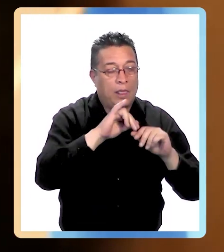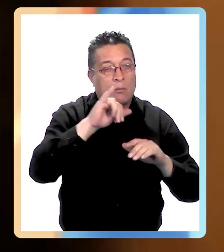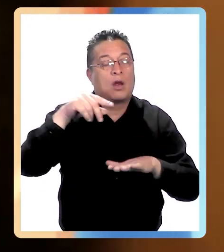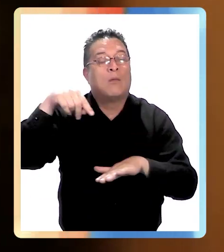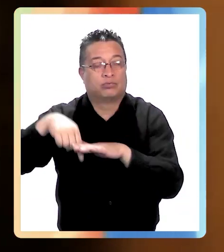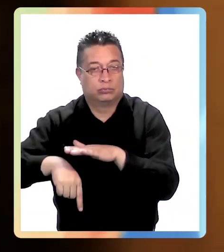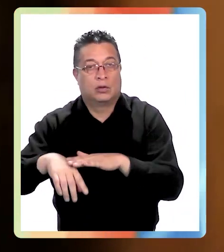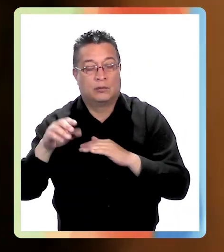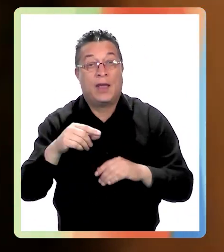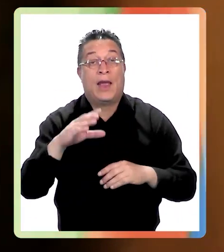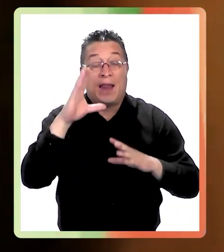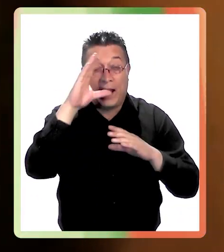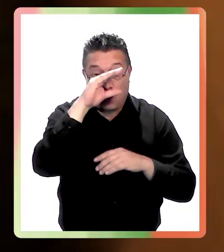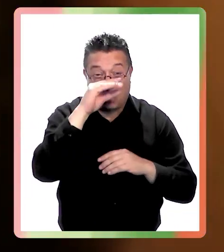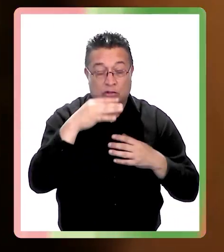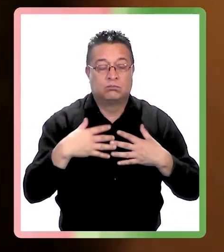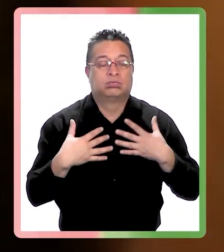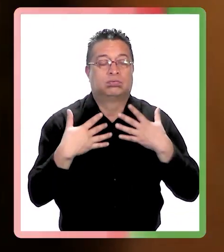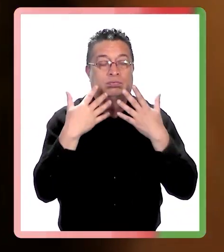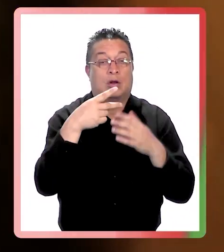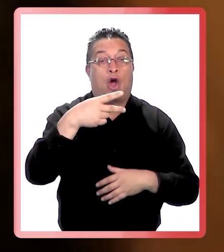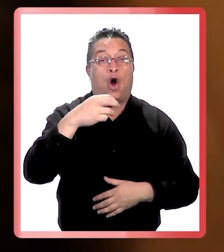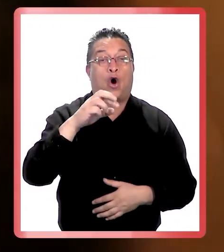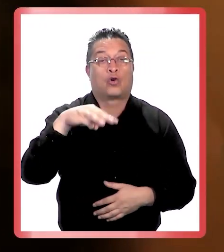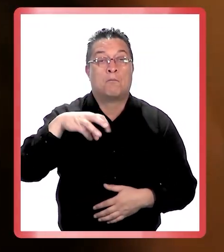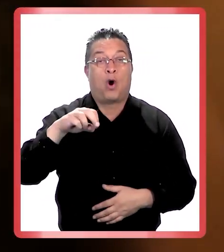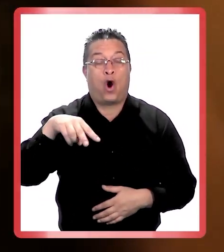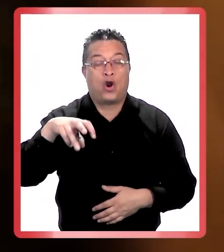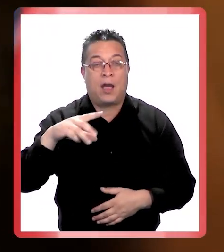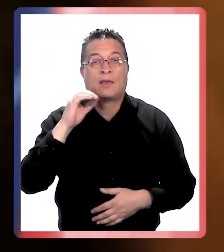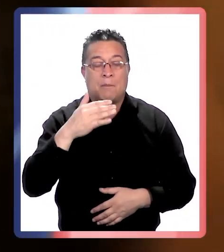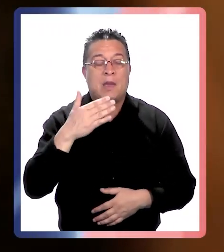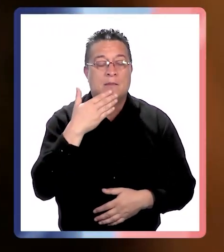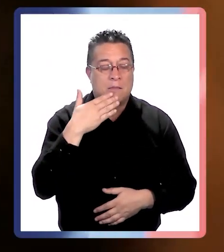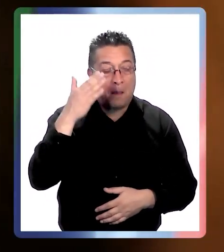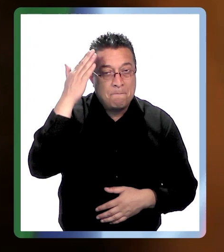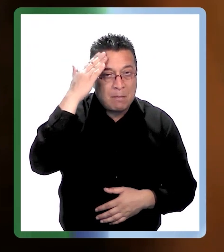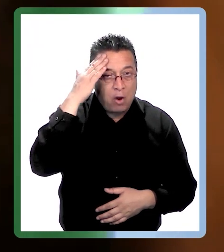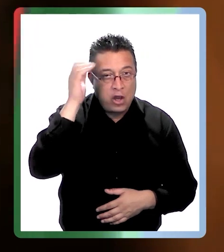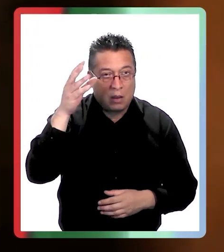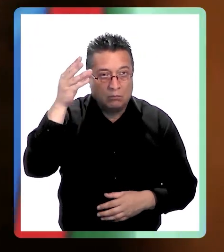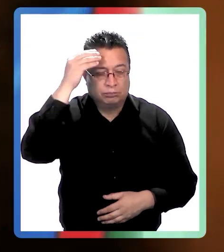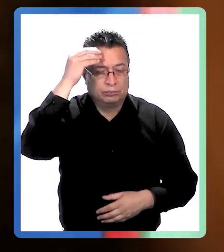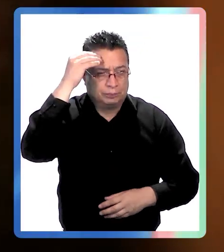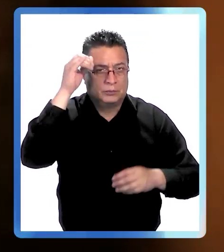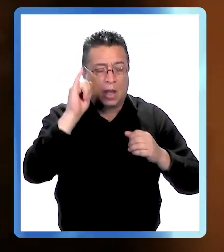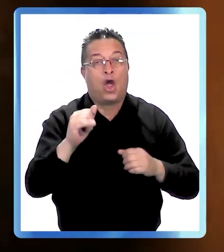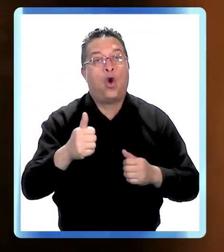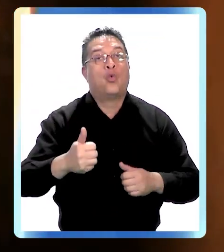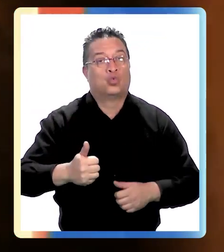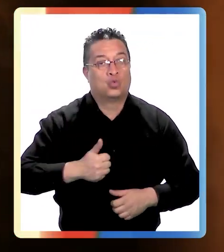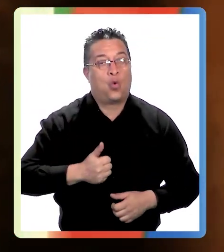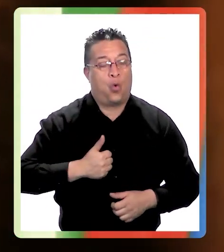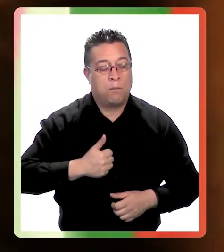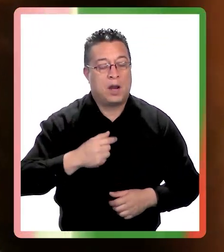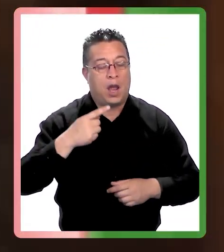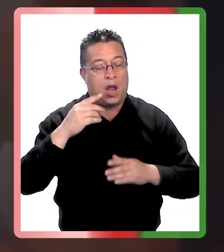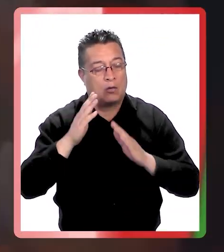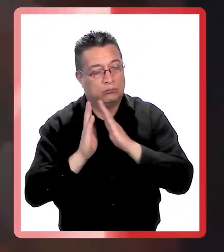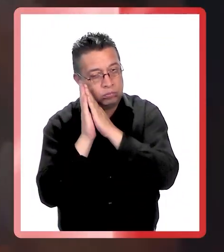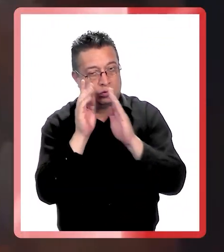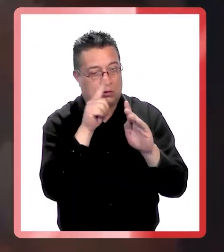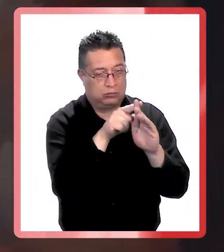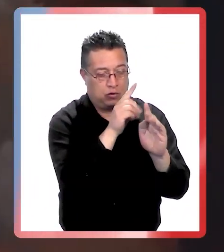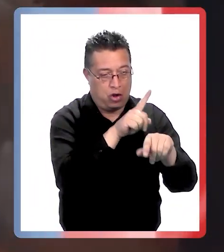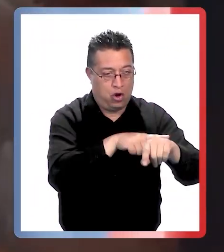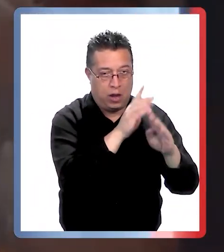por ejemplo en la noche hay distintas hormonas que se secretan y también se fija la memoria durante la noche. Entonces es importante cumplir con esas horas de sueño y tener un